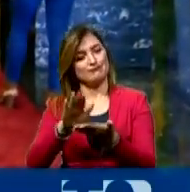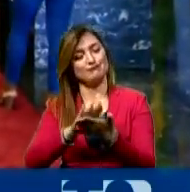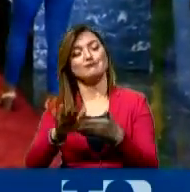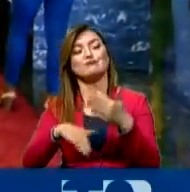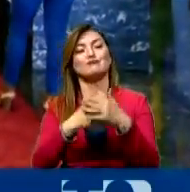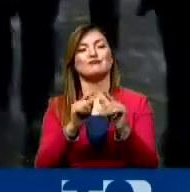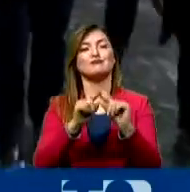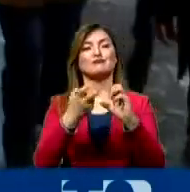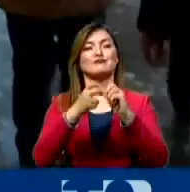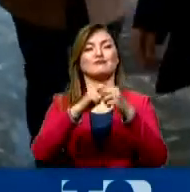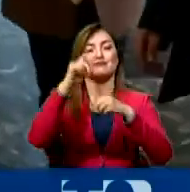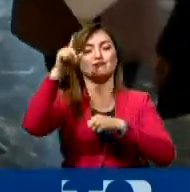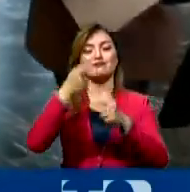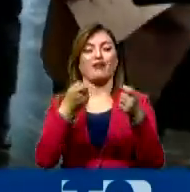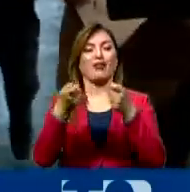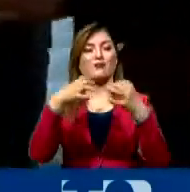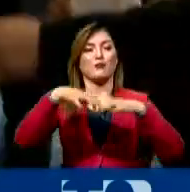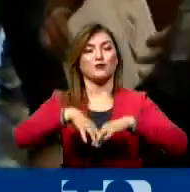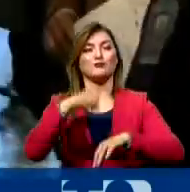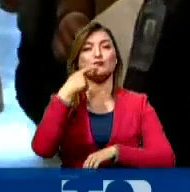llegar a acuerdos. ¿Con quiénes sería?